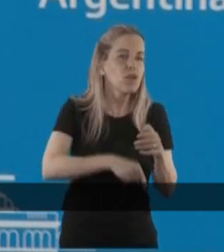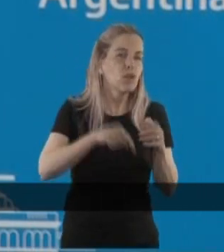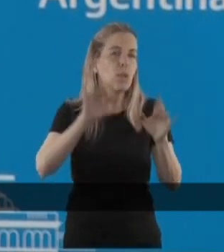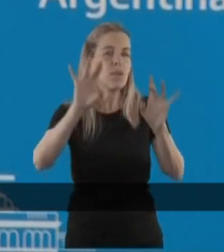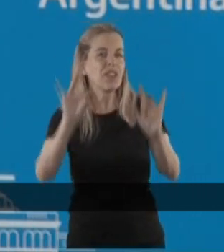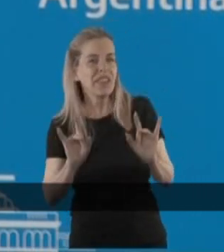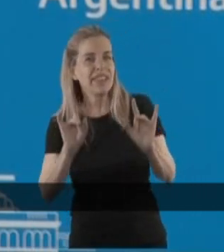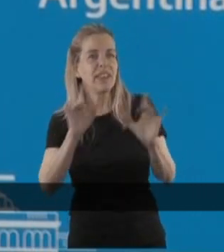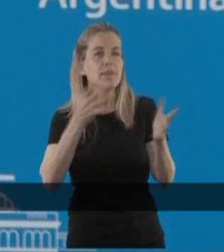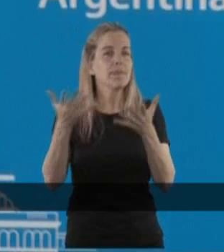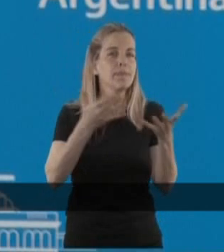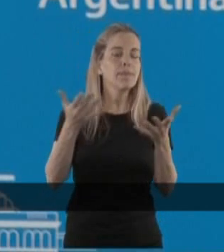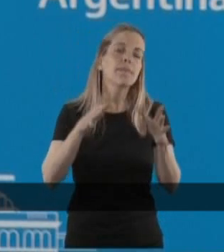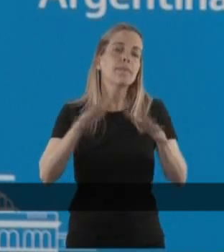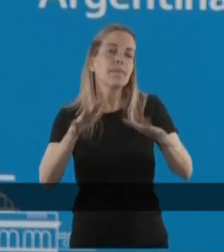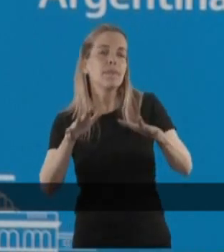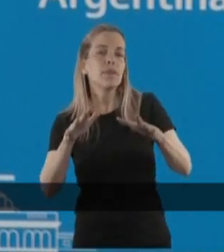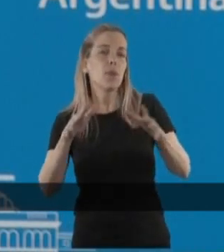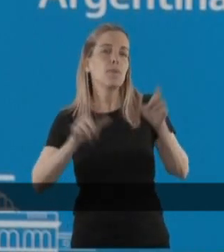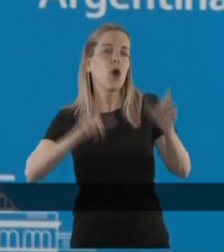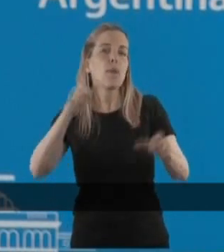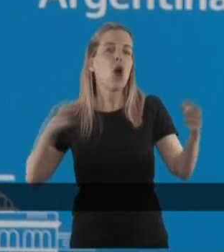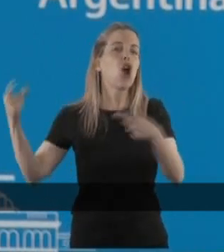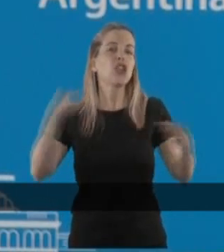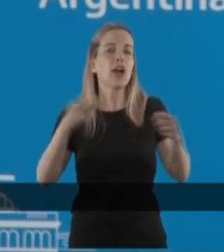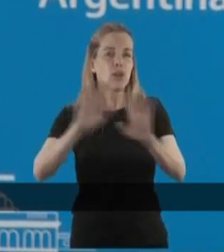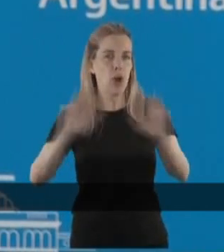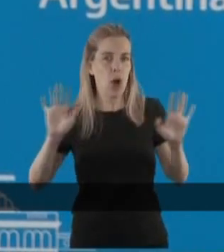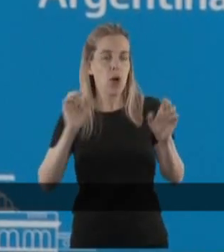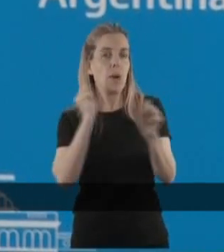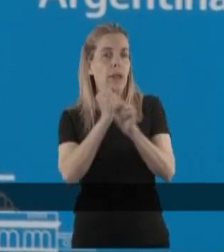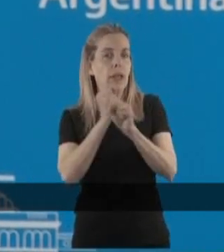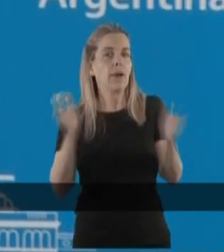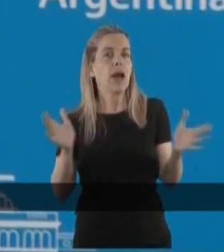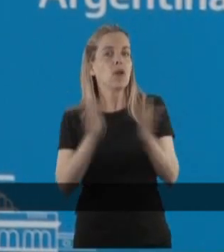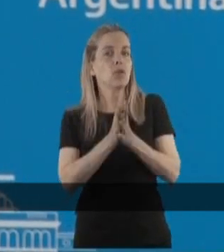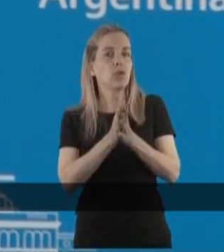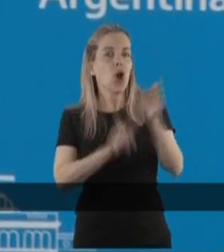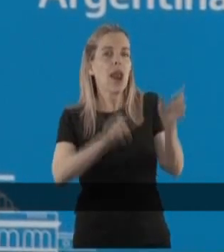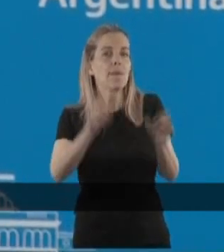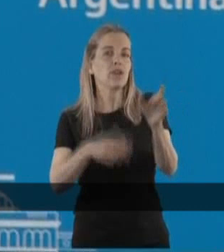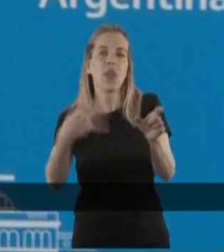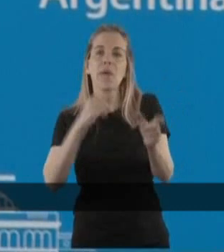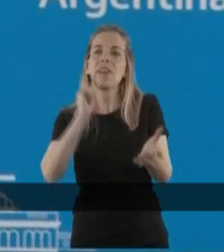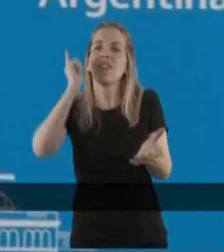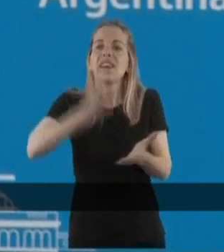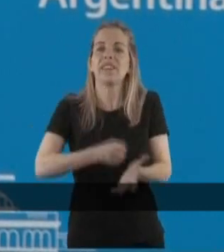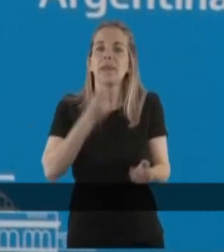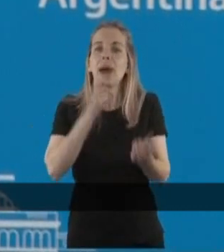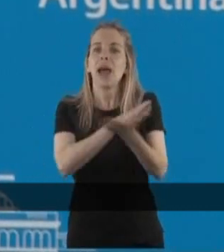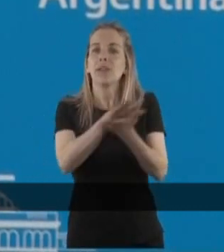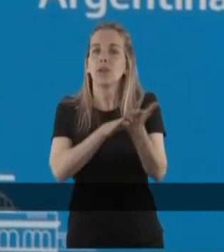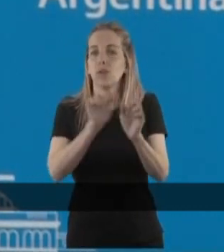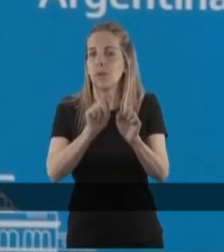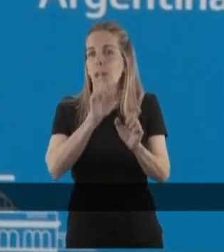complejos, digamos, cuestiones de unos contra otros, digamos. Vamos a trabajar en conjunto con quienes tienen que tomar las decisiones para que la situación de Río